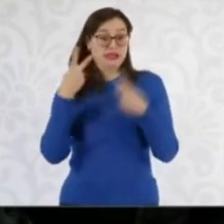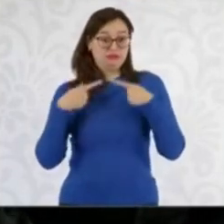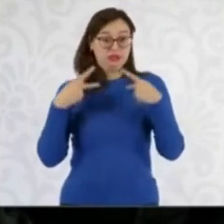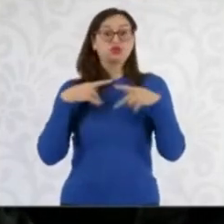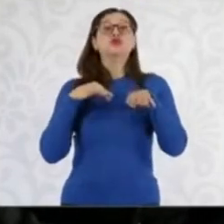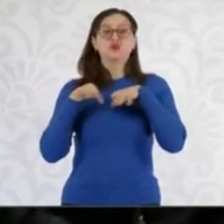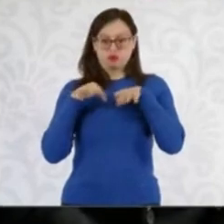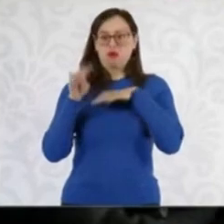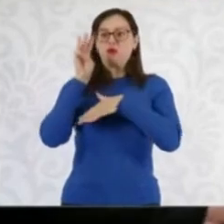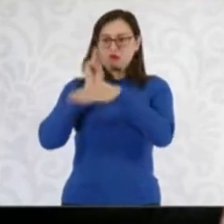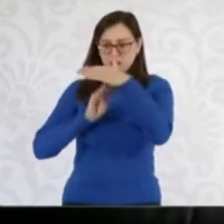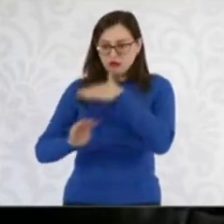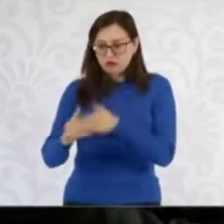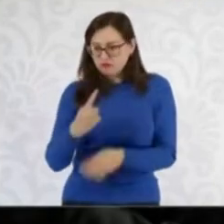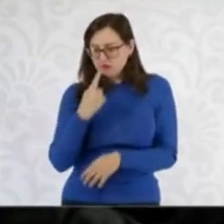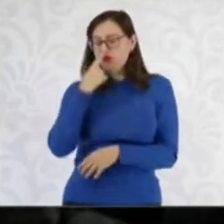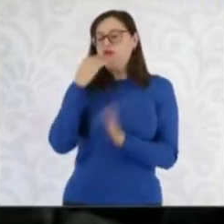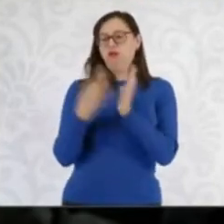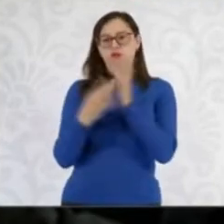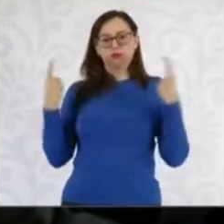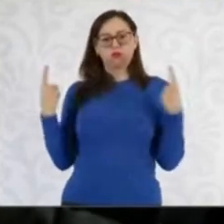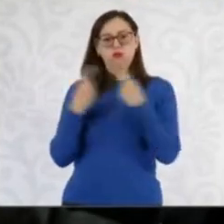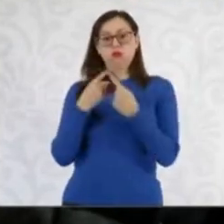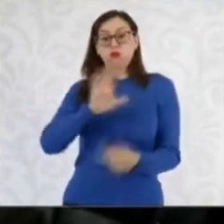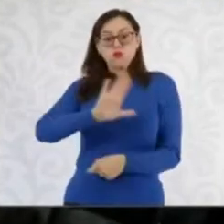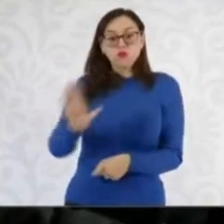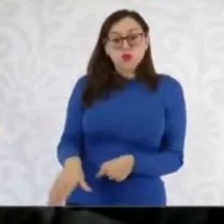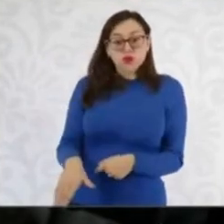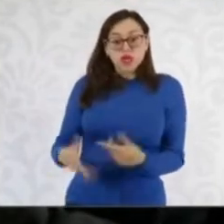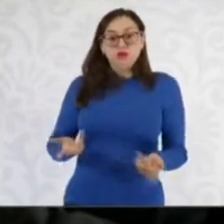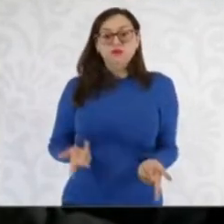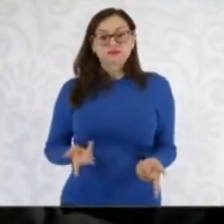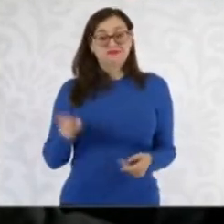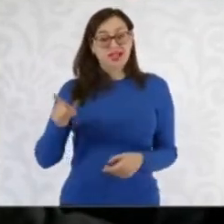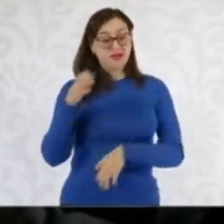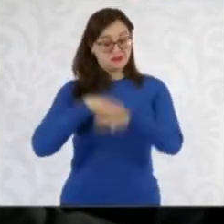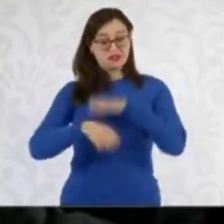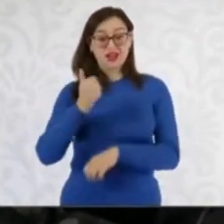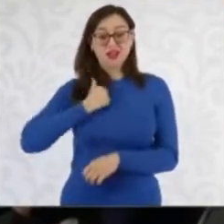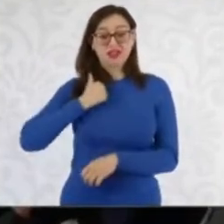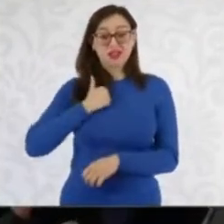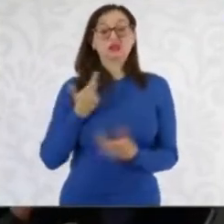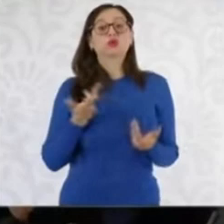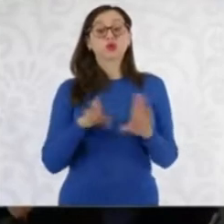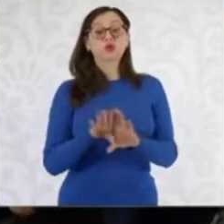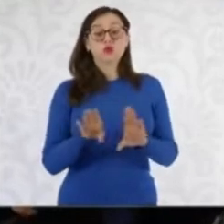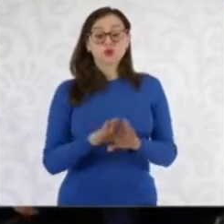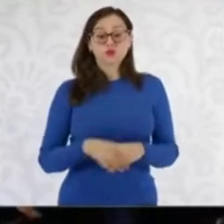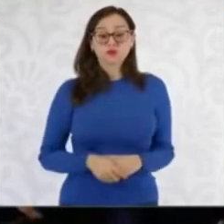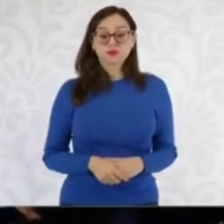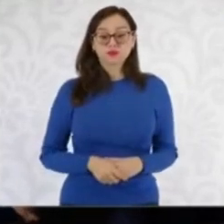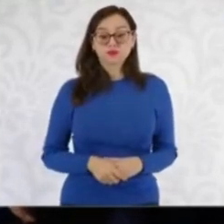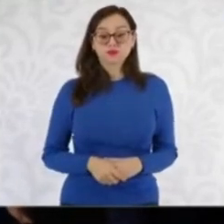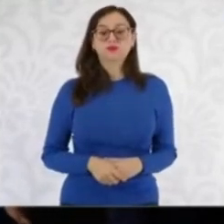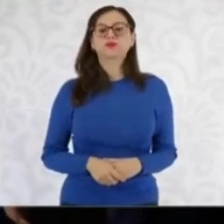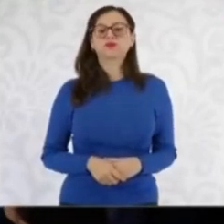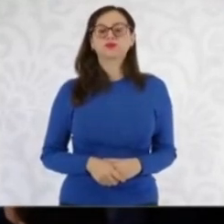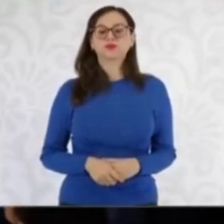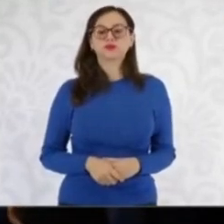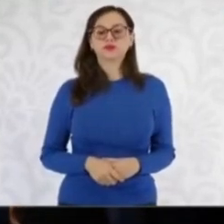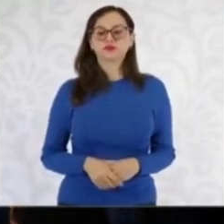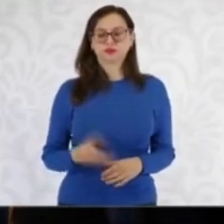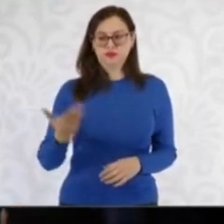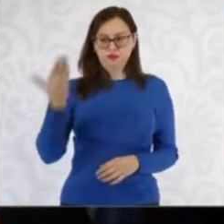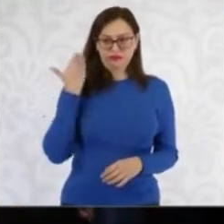empresa canadiense que en 2023 fue mayor productor de oro en México. Entonces, ¿qué es lo que piensan hacer? Ahora que estuvimos en Pasta de Conchos,